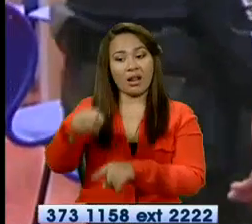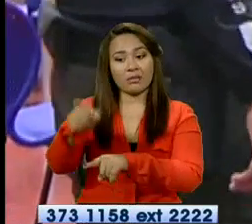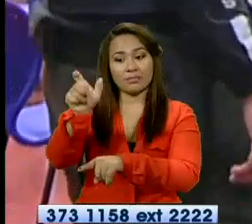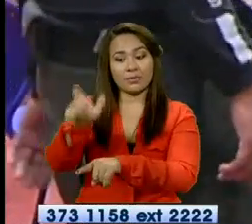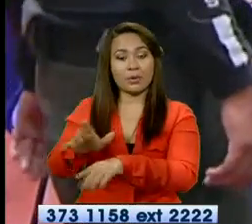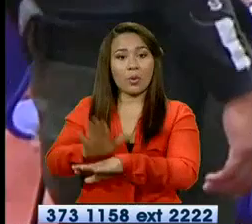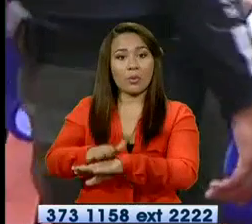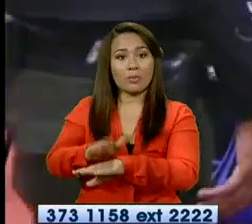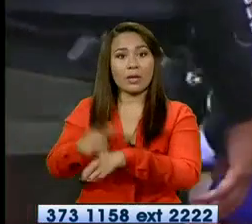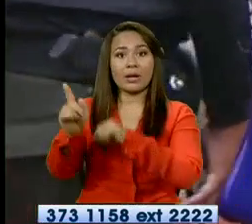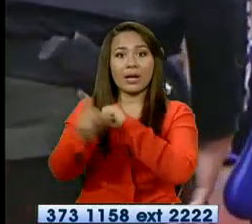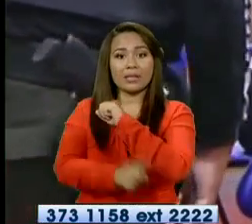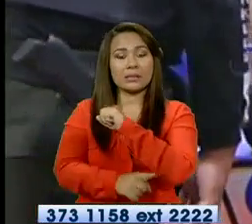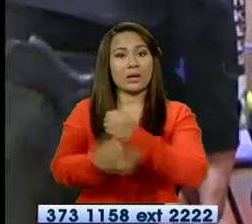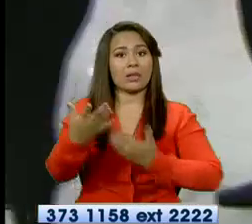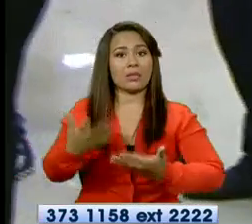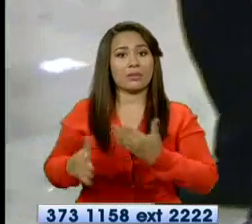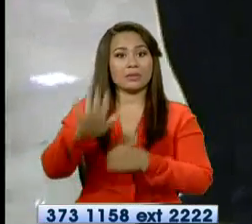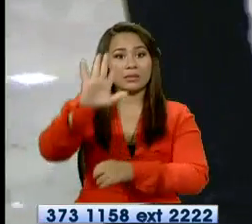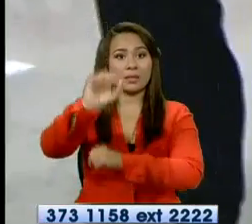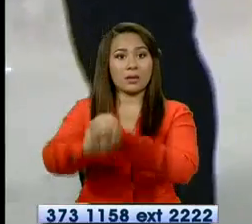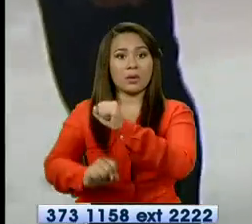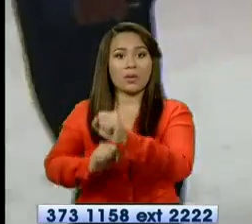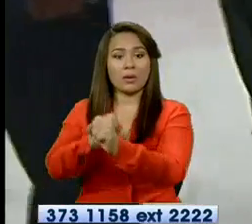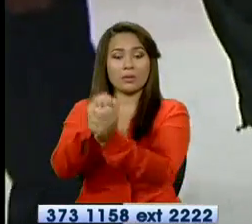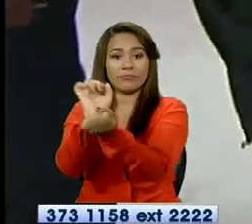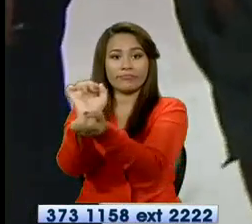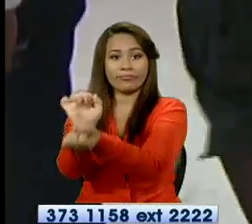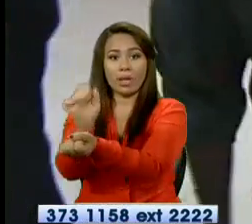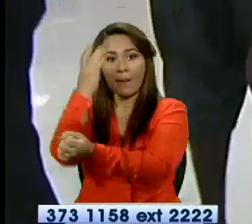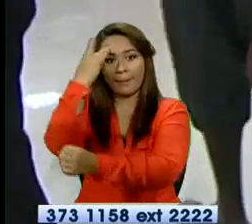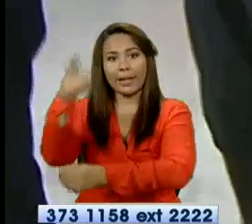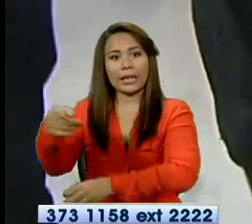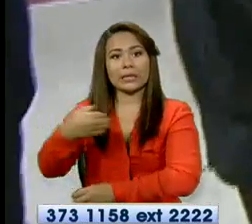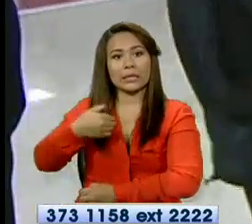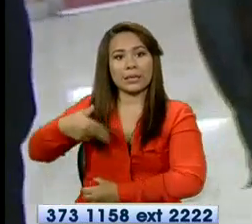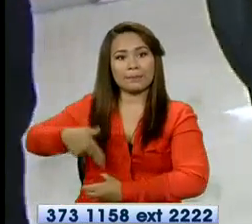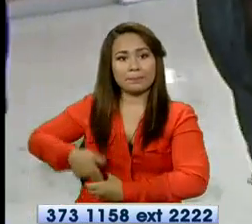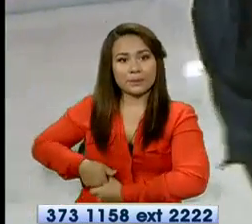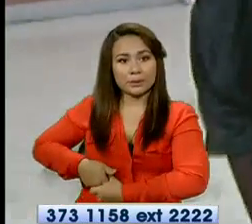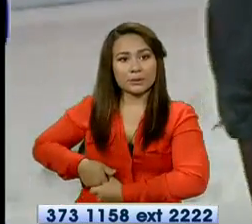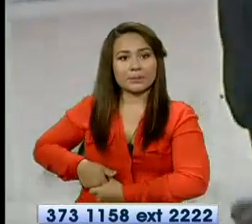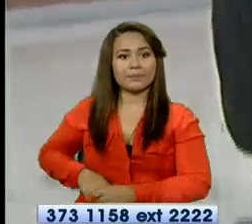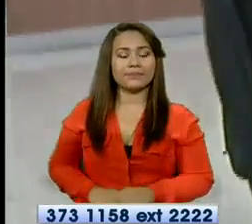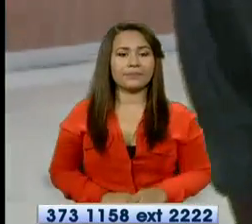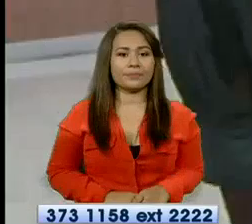sería condenado hasta con 5 años de prisión por el delito de tenencia ilegal de armas de fuego.